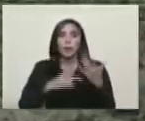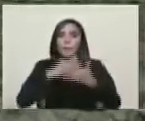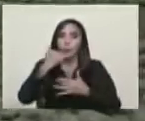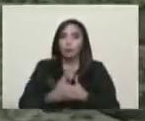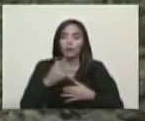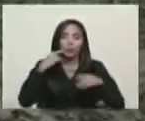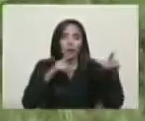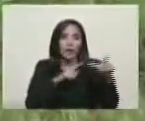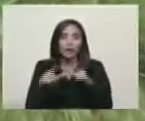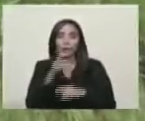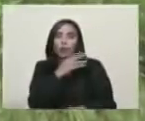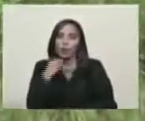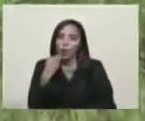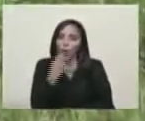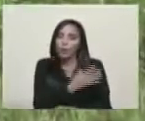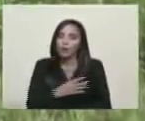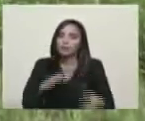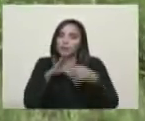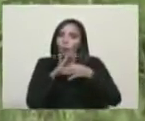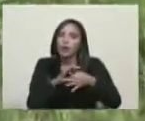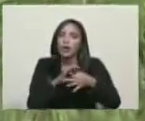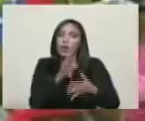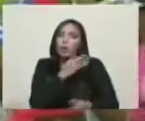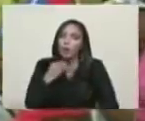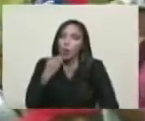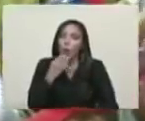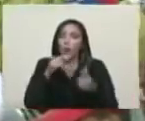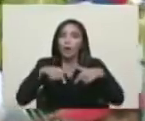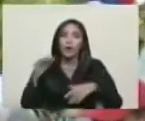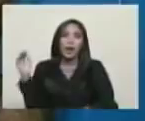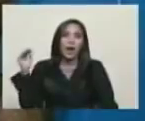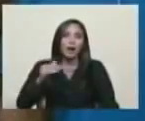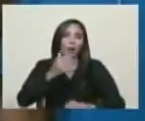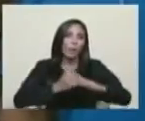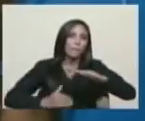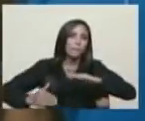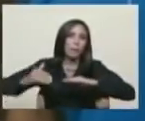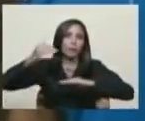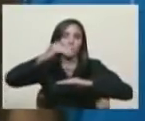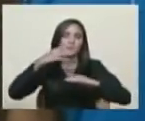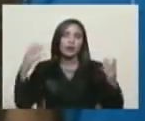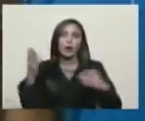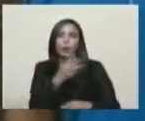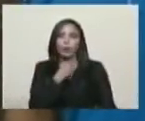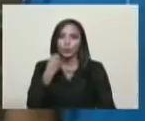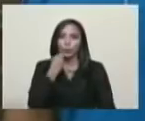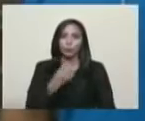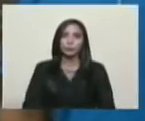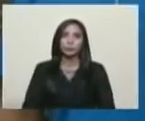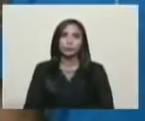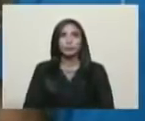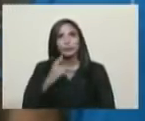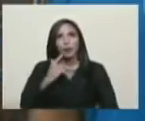con la juventud, eso sí, de la mano de la juventud, la Aragua potencia en juventud. Y aquí tenemos, mira, este alcalde,